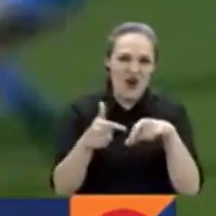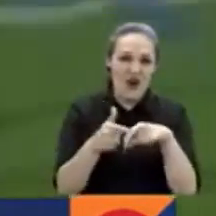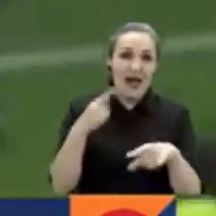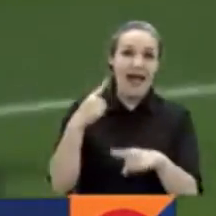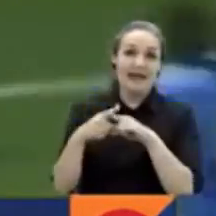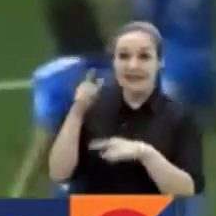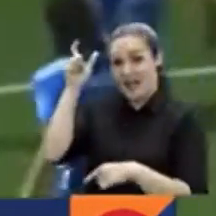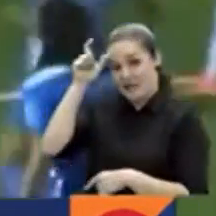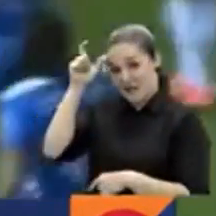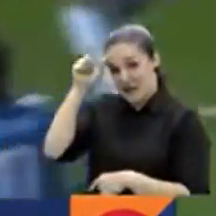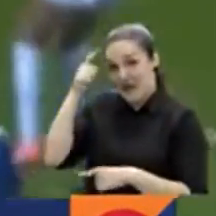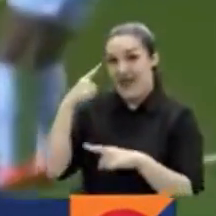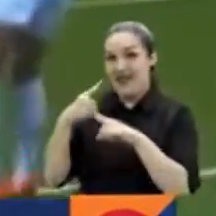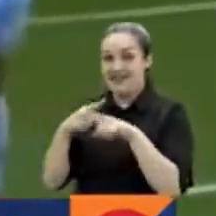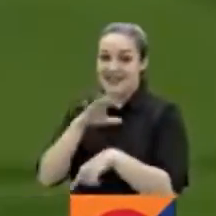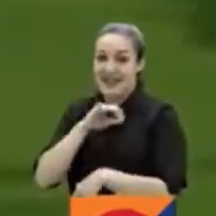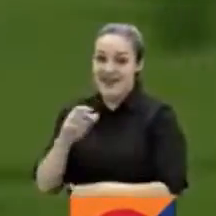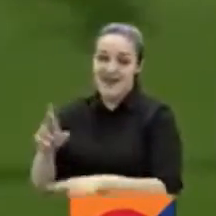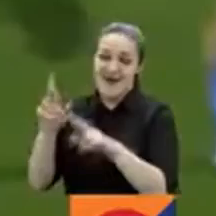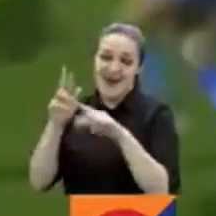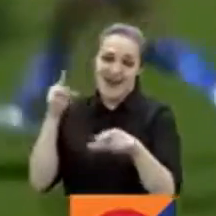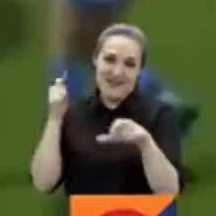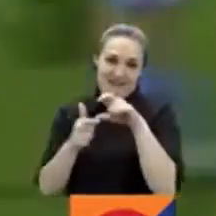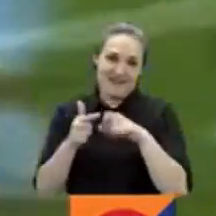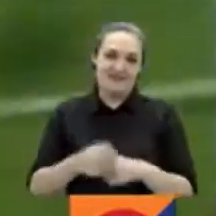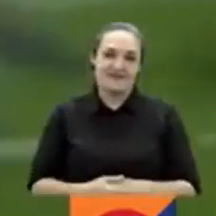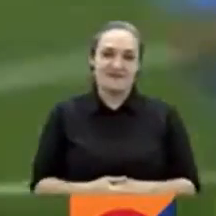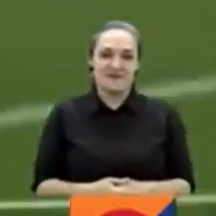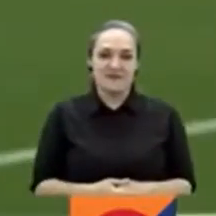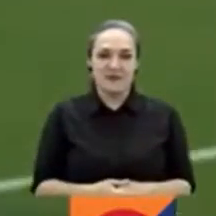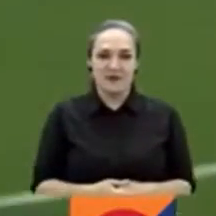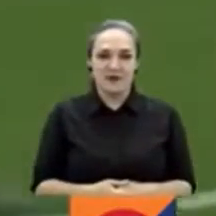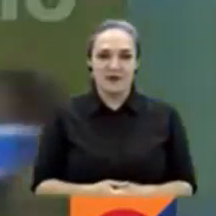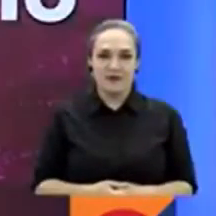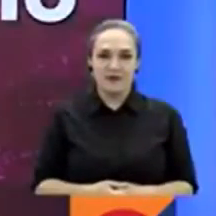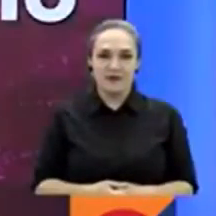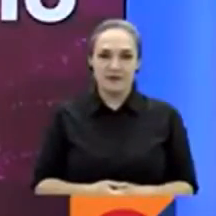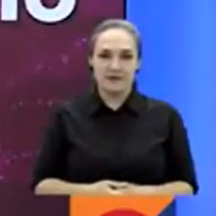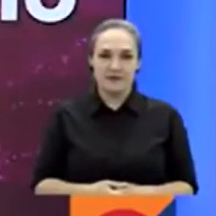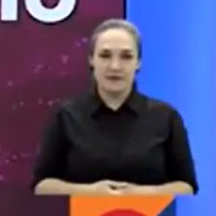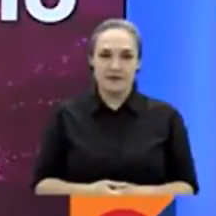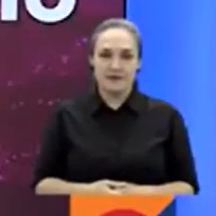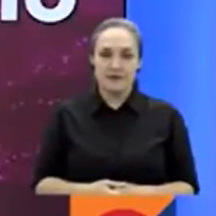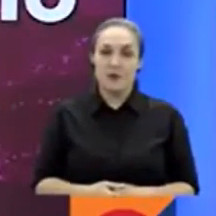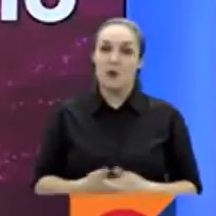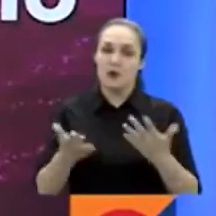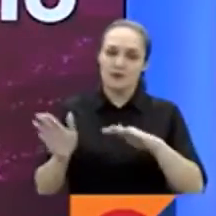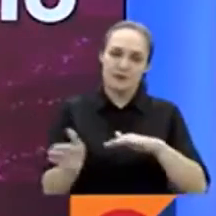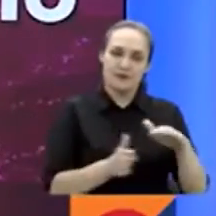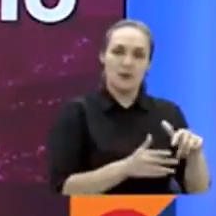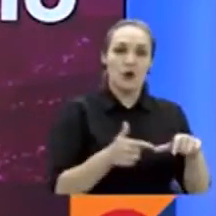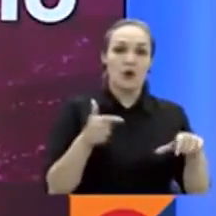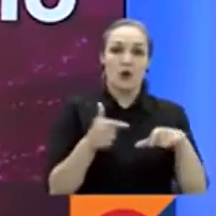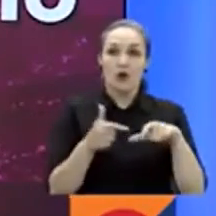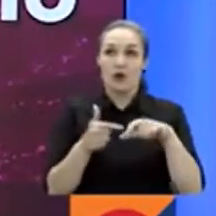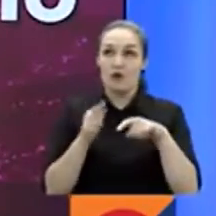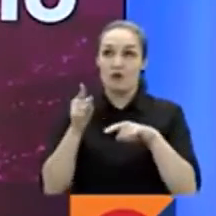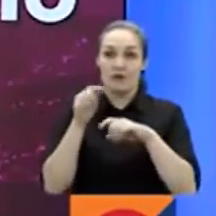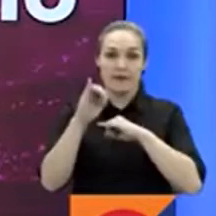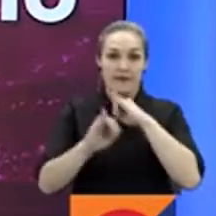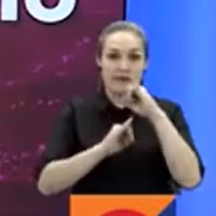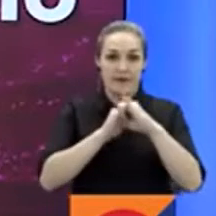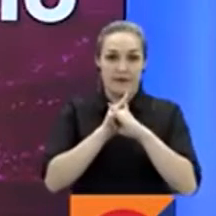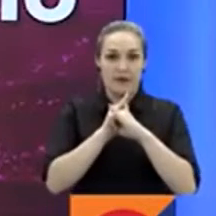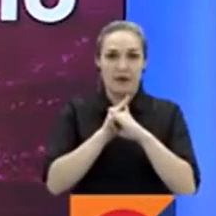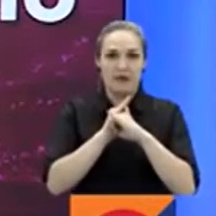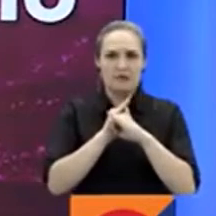América de Cali y ex Deportivo Cali. Bueno, y seguimos con goles internacionales porque hay